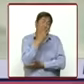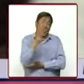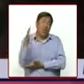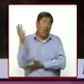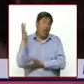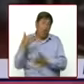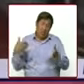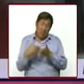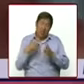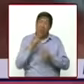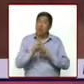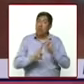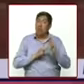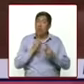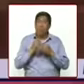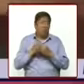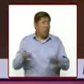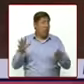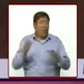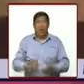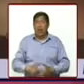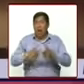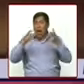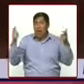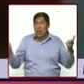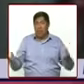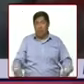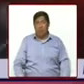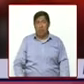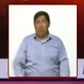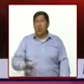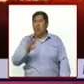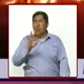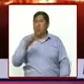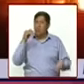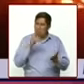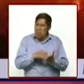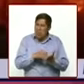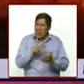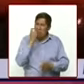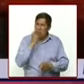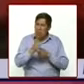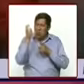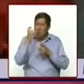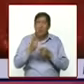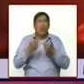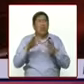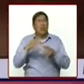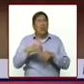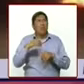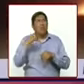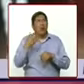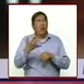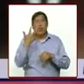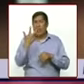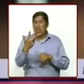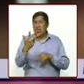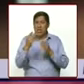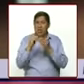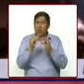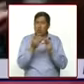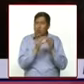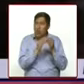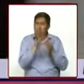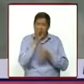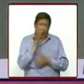cerca de la población, ¿no? Es una pérdida muy grande. 9.000 hectáreas afectadas. Había hay tres